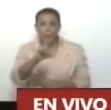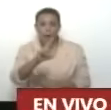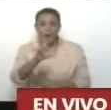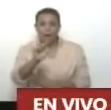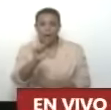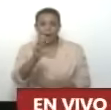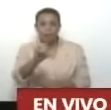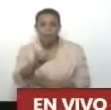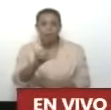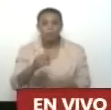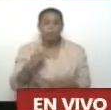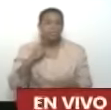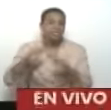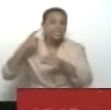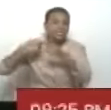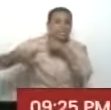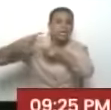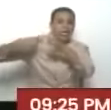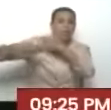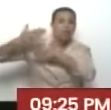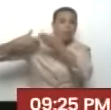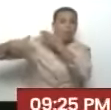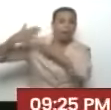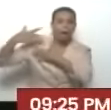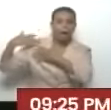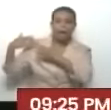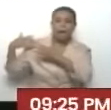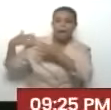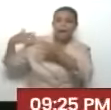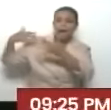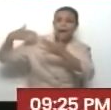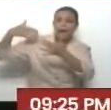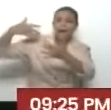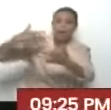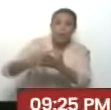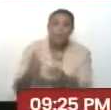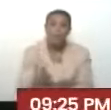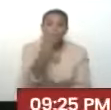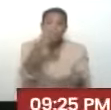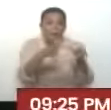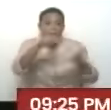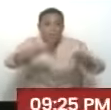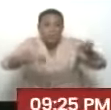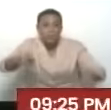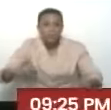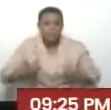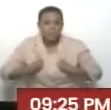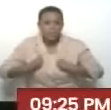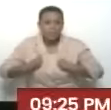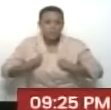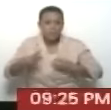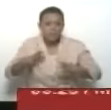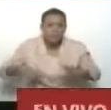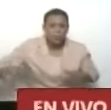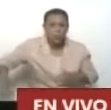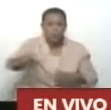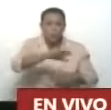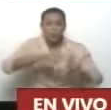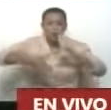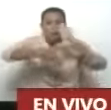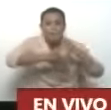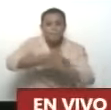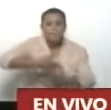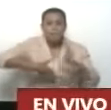ancestralmente, por siglos y siglos, todos esos territorios. Los pueblos guarao, los pueblos pemones. Sí, señor. Hay